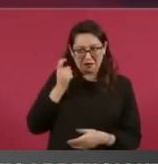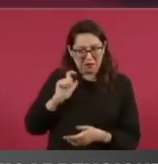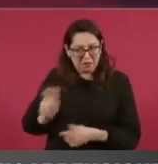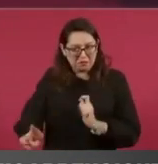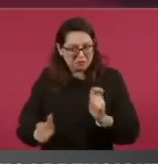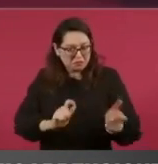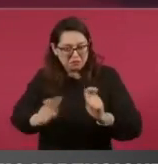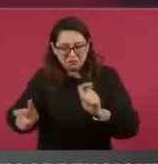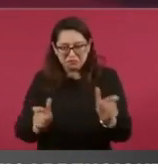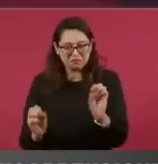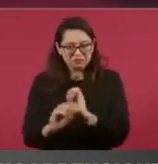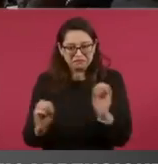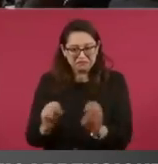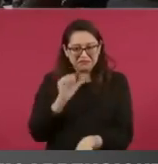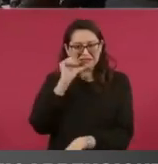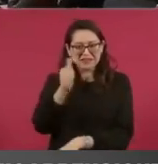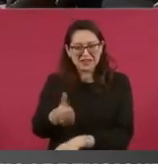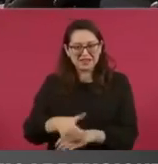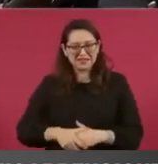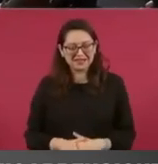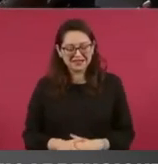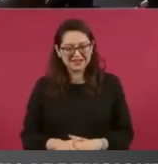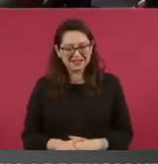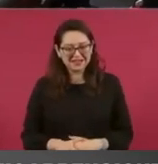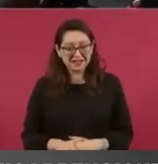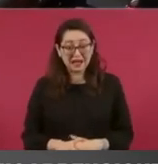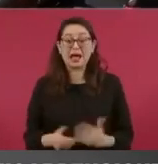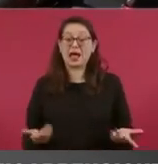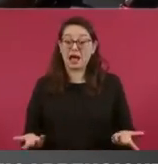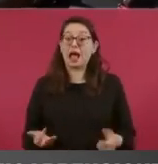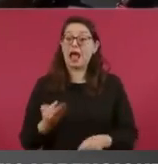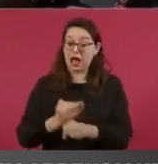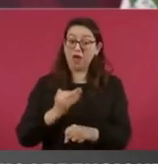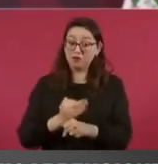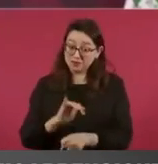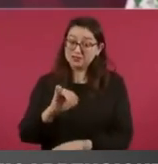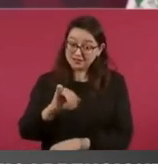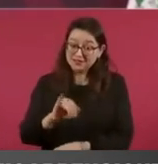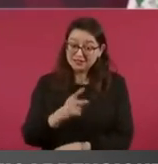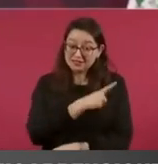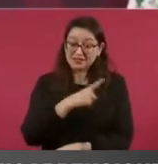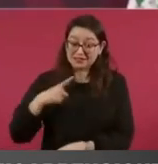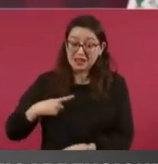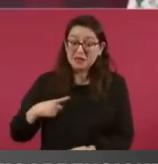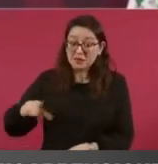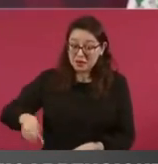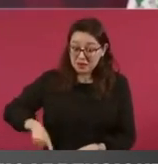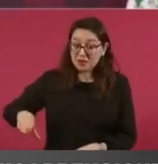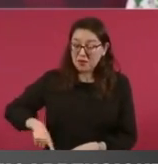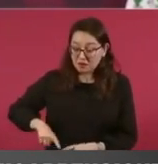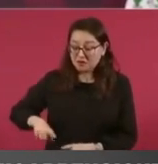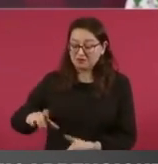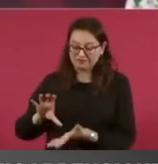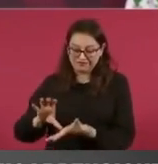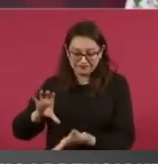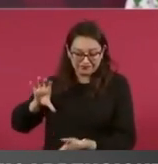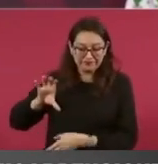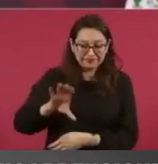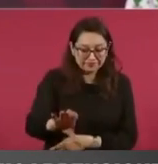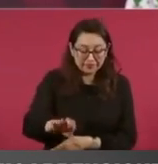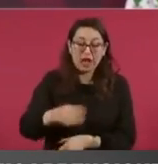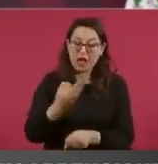¿sí?, ayudar, ¿sí?, para que sea gradual, y después el sector empresarial.